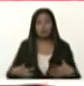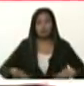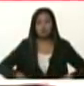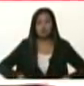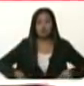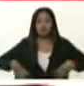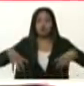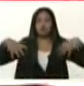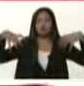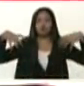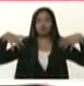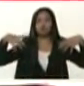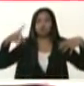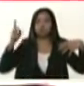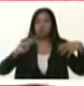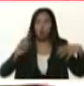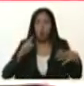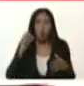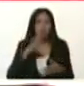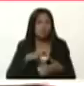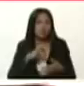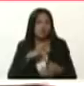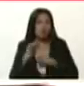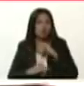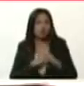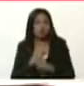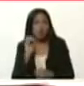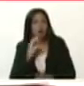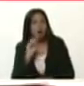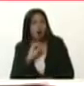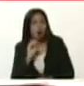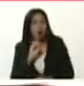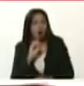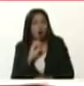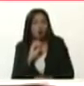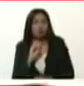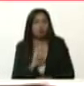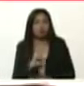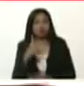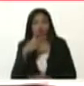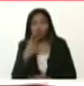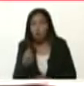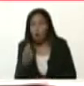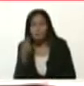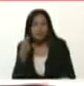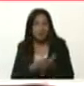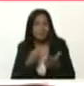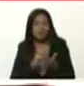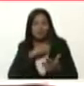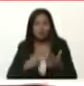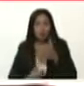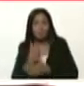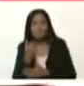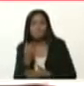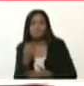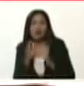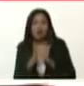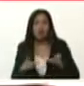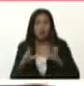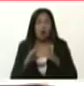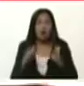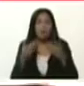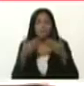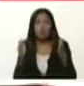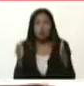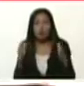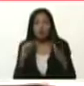los multimillonarios o del Fondo Monetario Internacional? ¿No? Para invertir, para que haya más consultorios populares